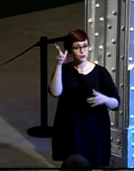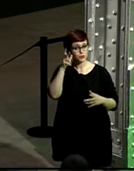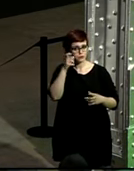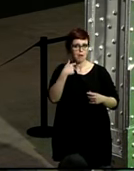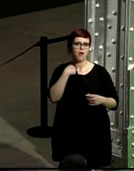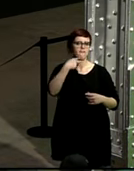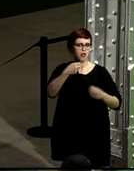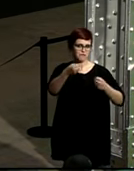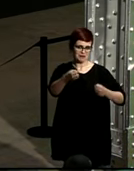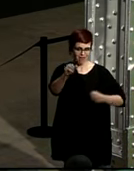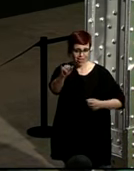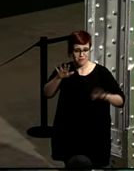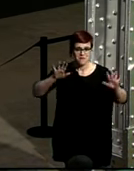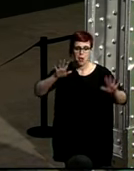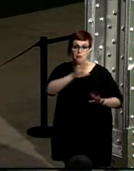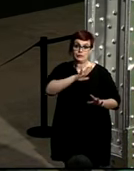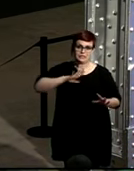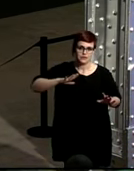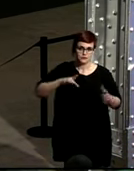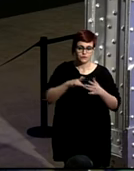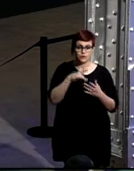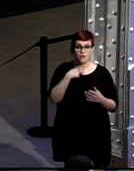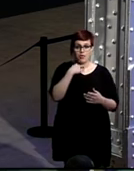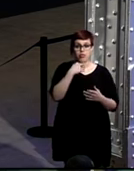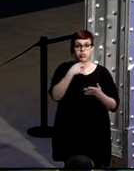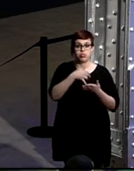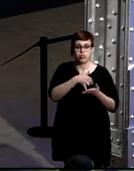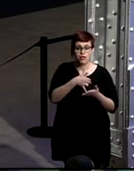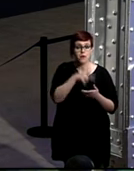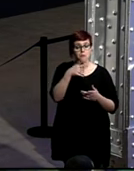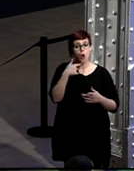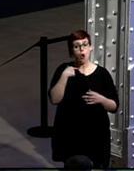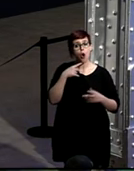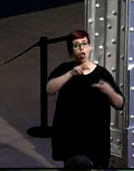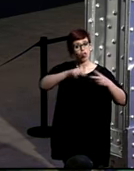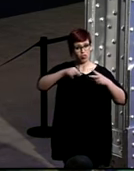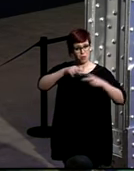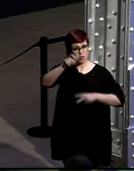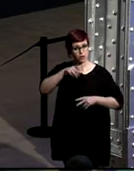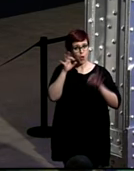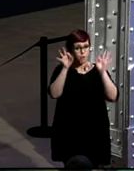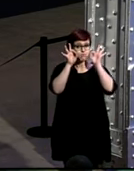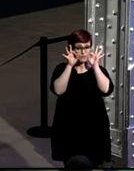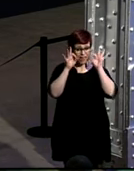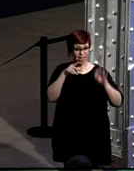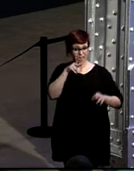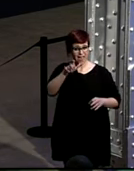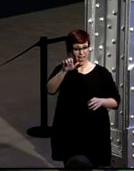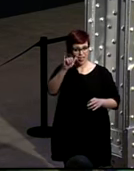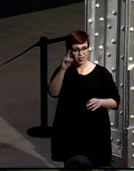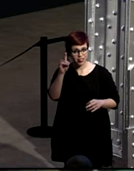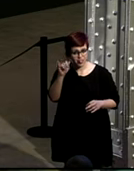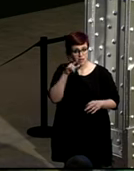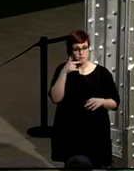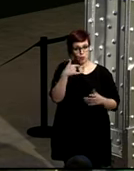también. Tengo buena voz, pero de todas maneras no quiero acabar como la dobladora de Heidi, que hace poco contaba que le tenía una manía tremenda a la niña porque le había destrozado la